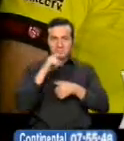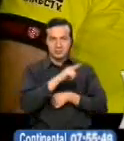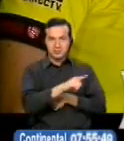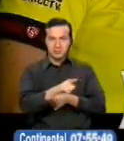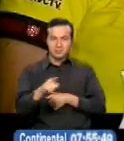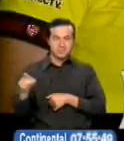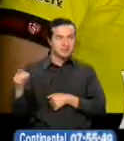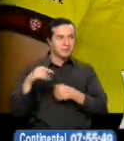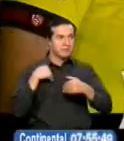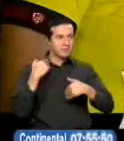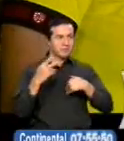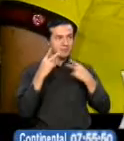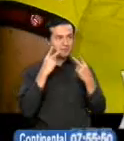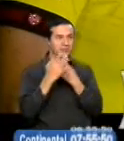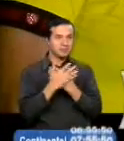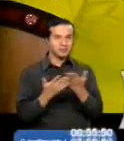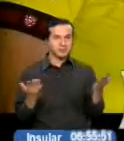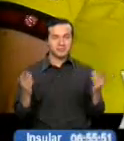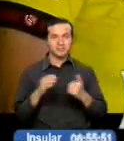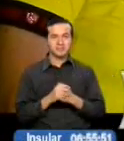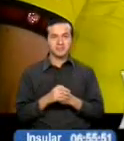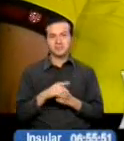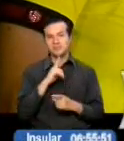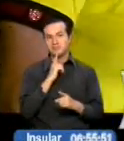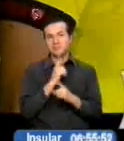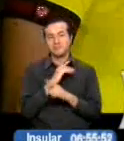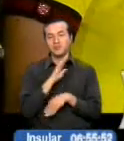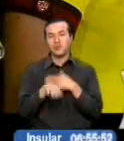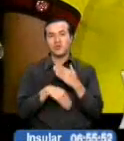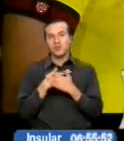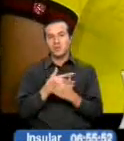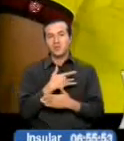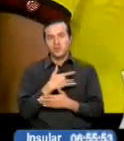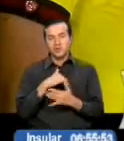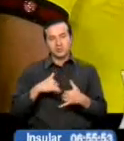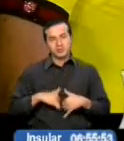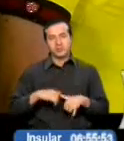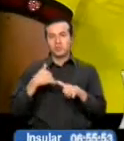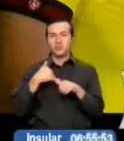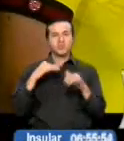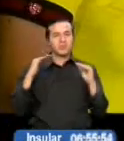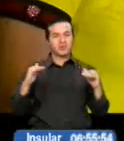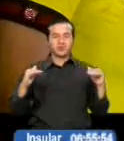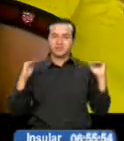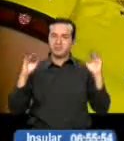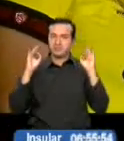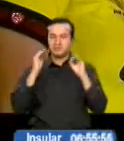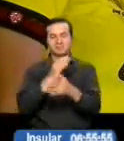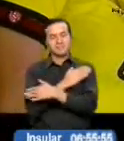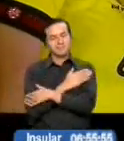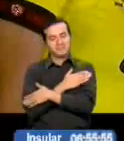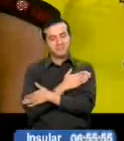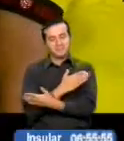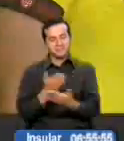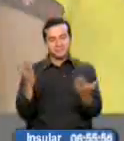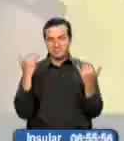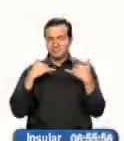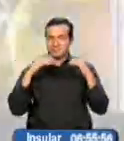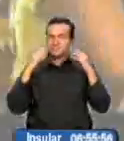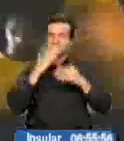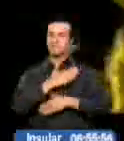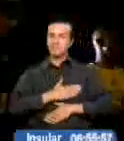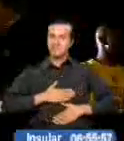de esta manera. Y simplemente que entre todos sigamos haciendo el club más grande de lo que es. Un abrazo para todos y bueno, y